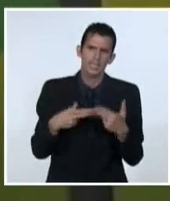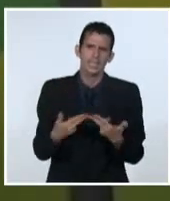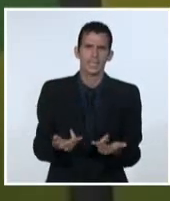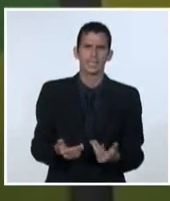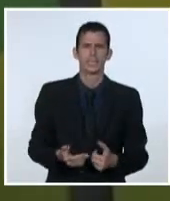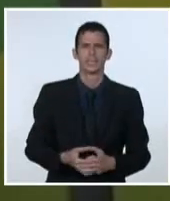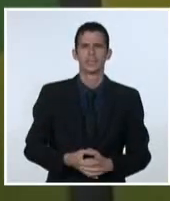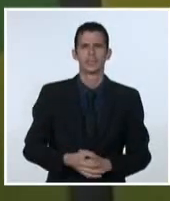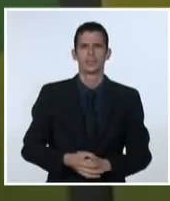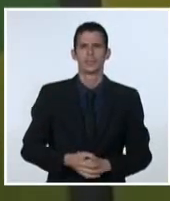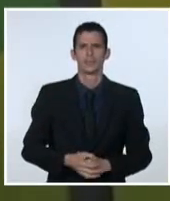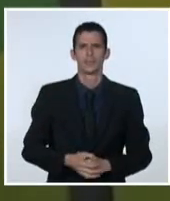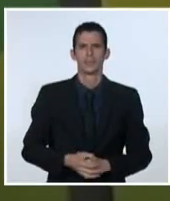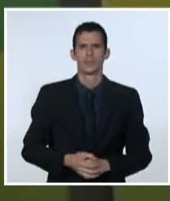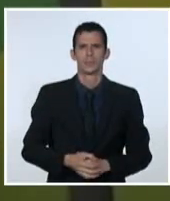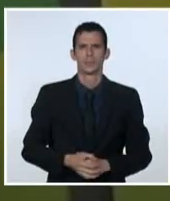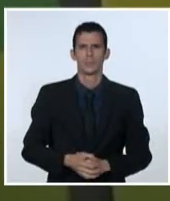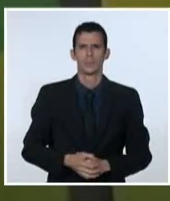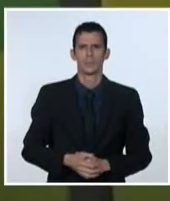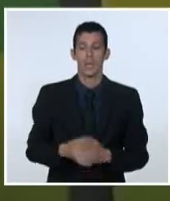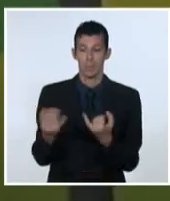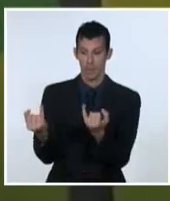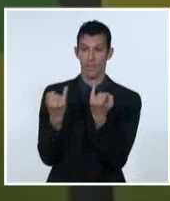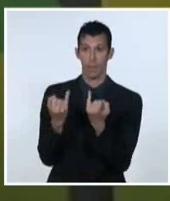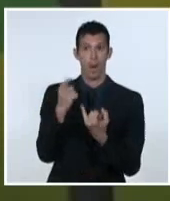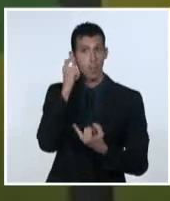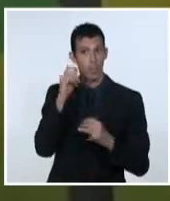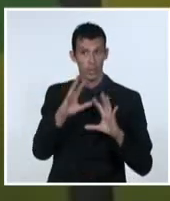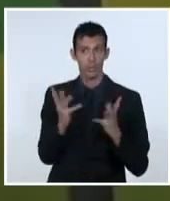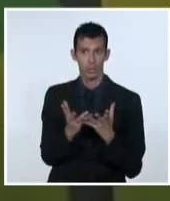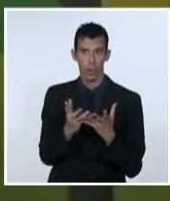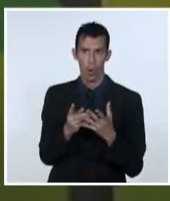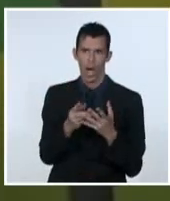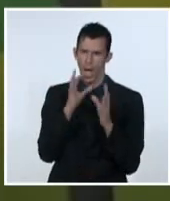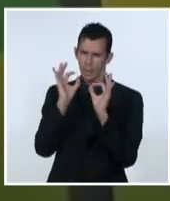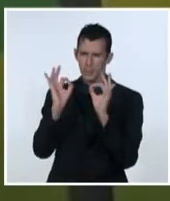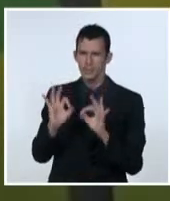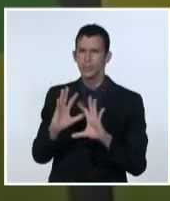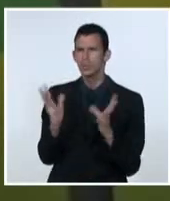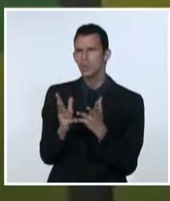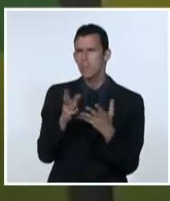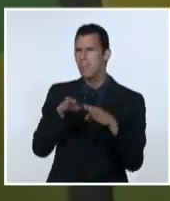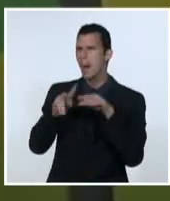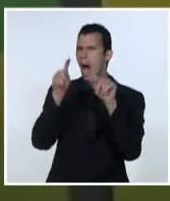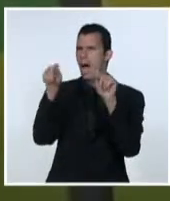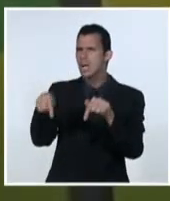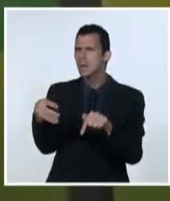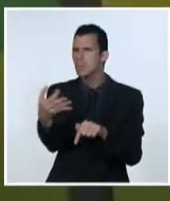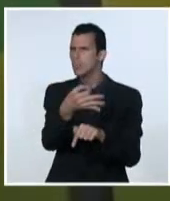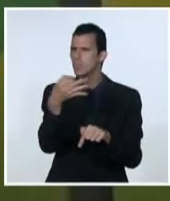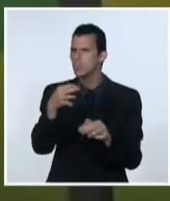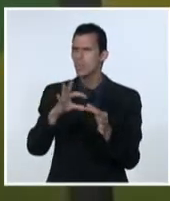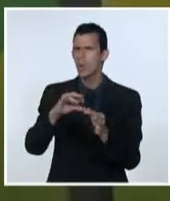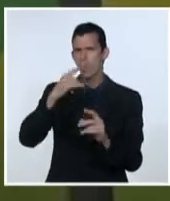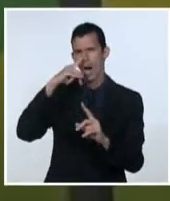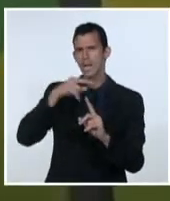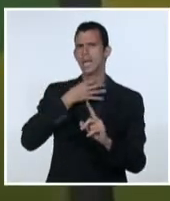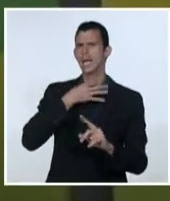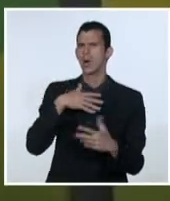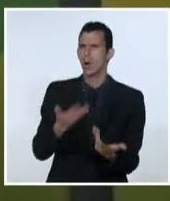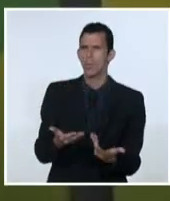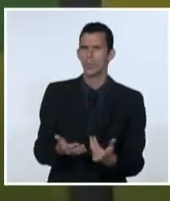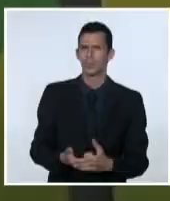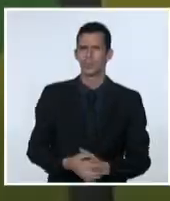municipal quien nos brinda detalles de cómo se ha preparado el municipio de guane para minimizar el impacto de las